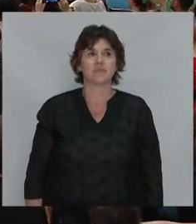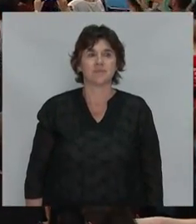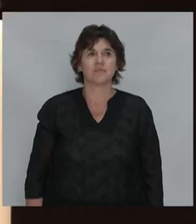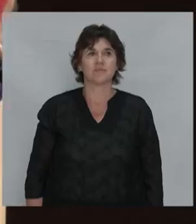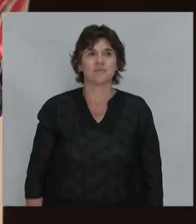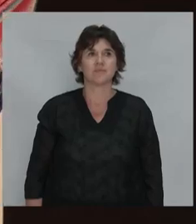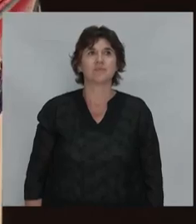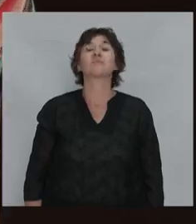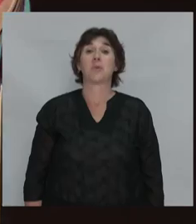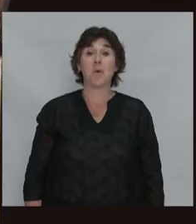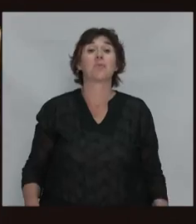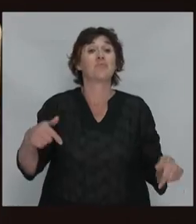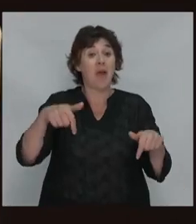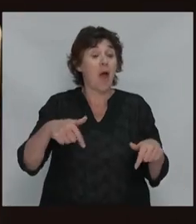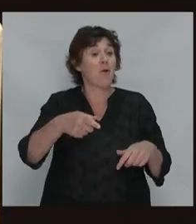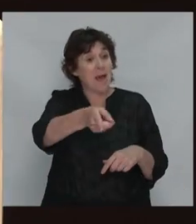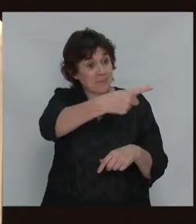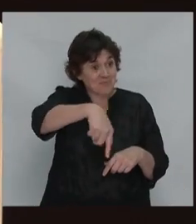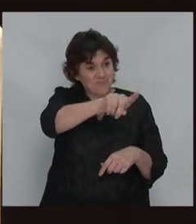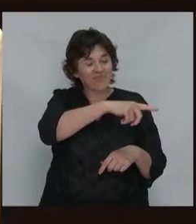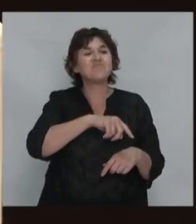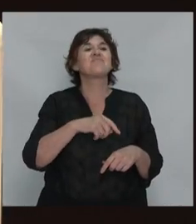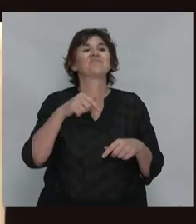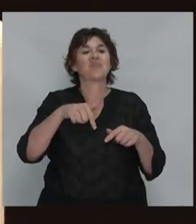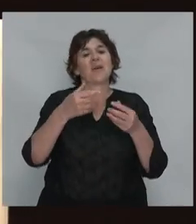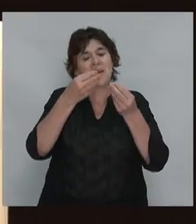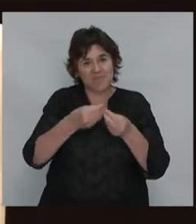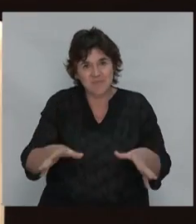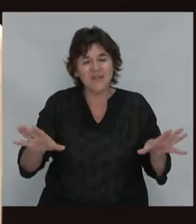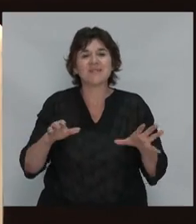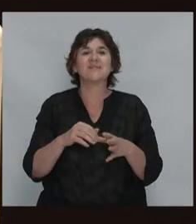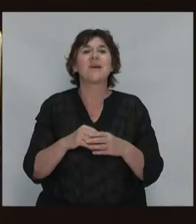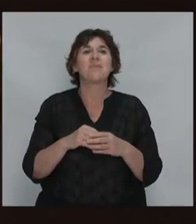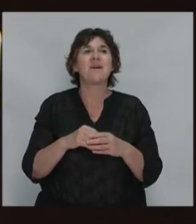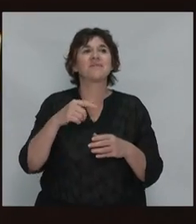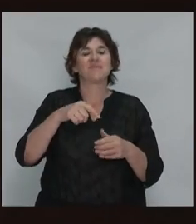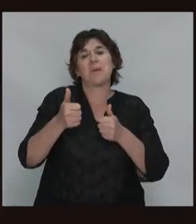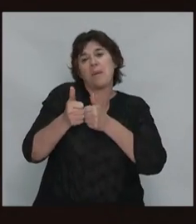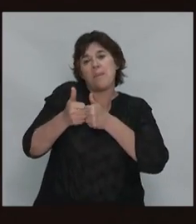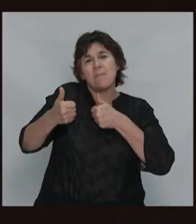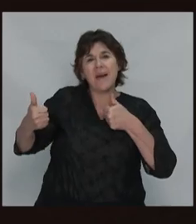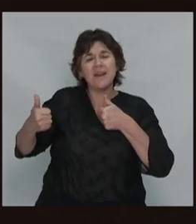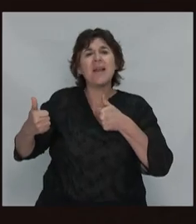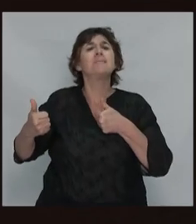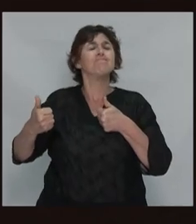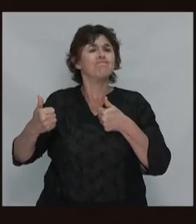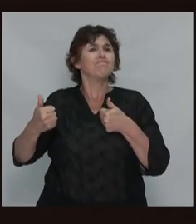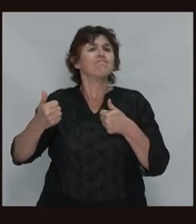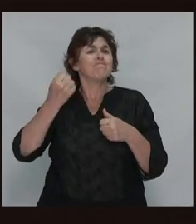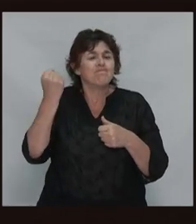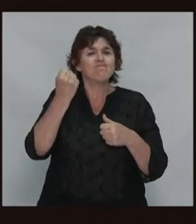ahora que estamos todos todas vamos a dar inicio entonces al panel desafío de la democracia